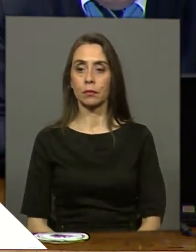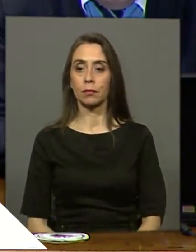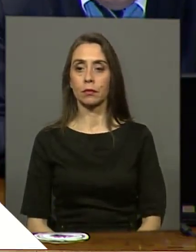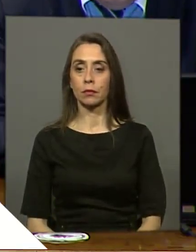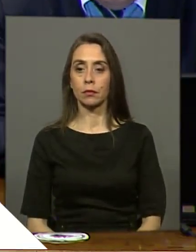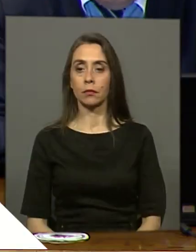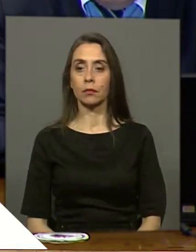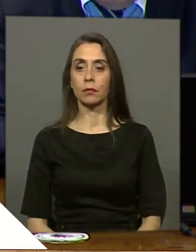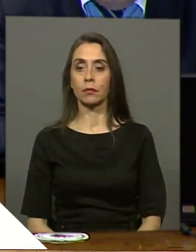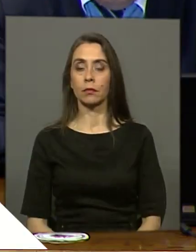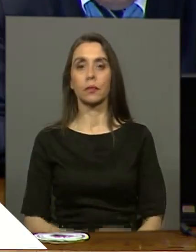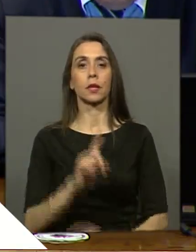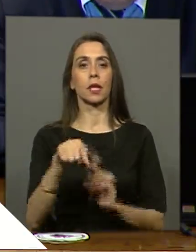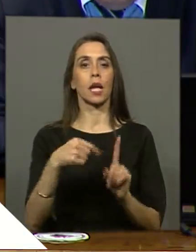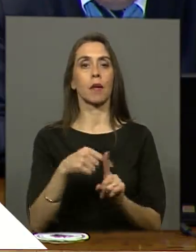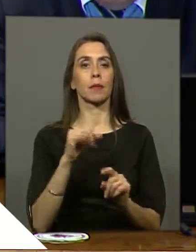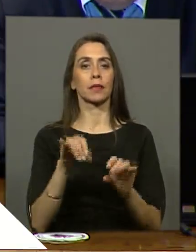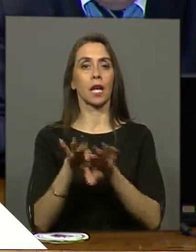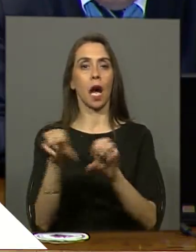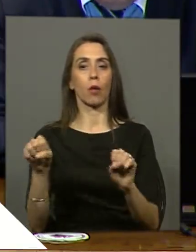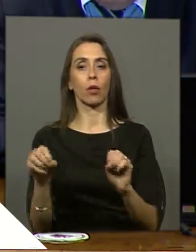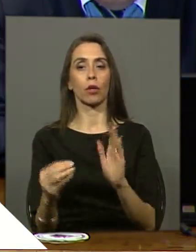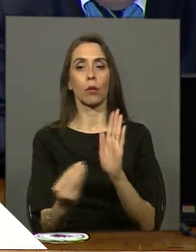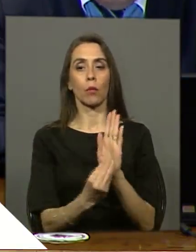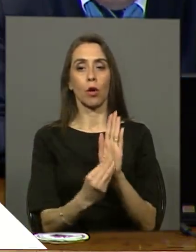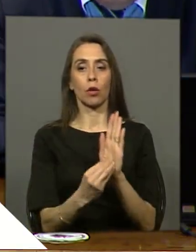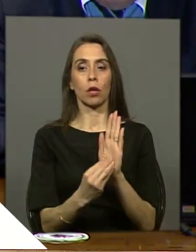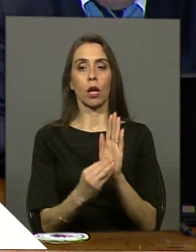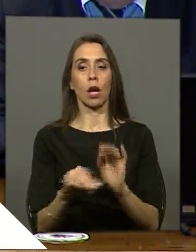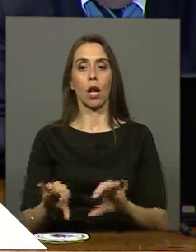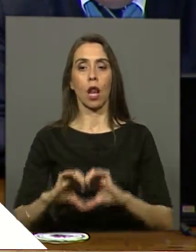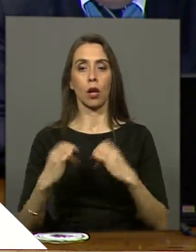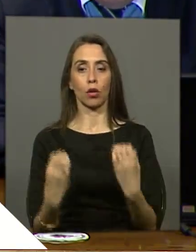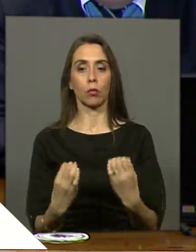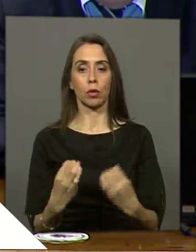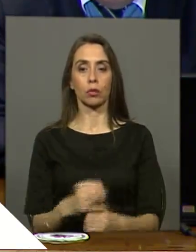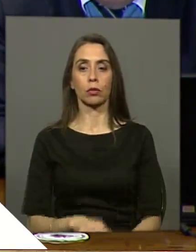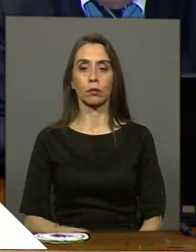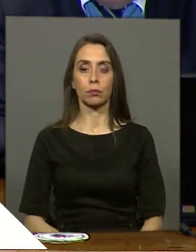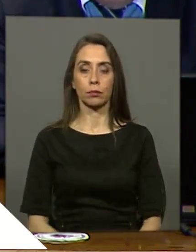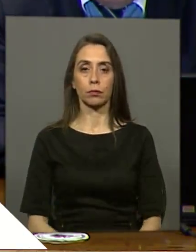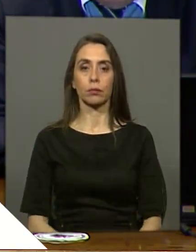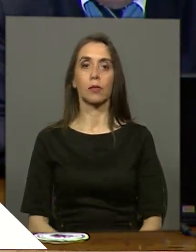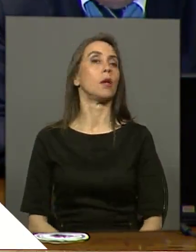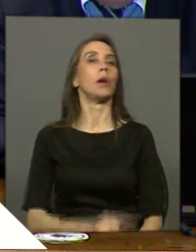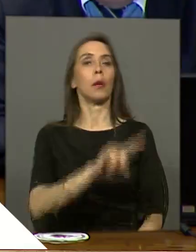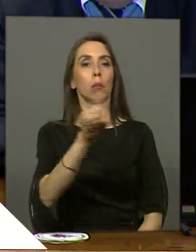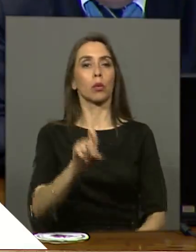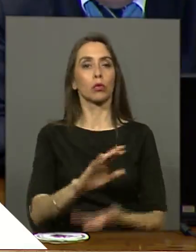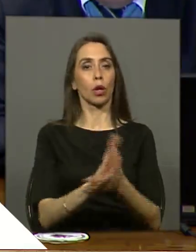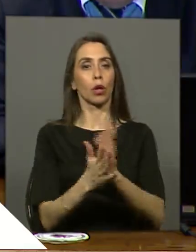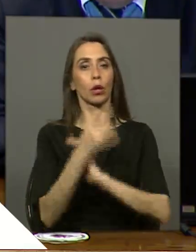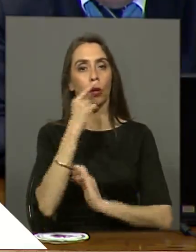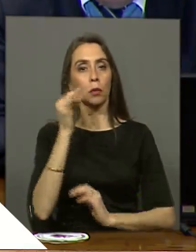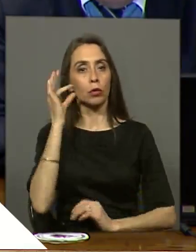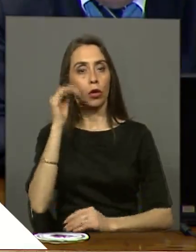además sería bueno que en ese eventual acuerdo incorporarnos también a la corporación han votado todas y todos